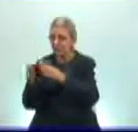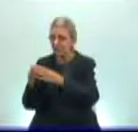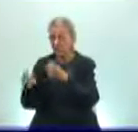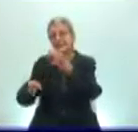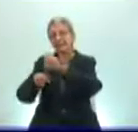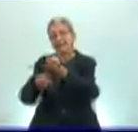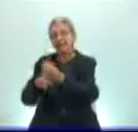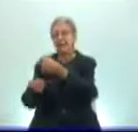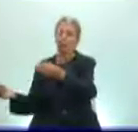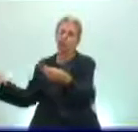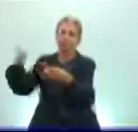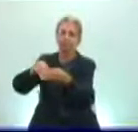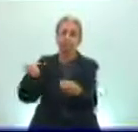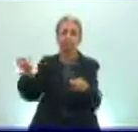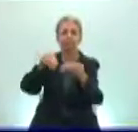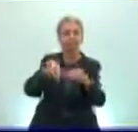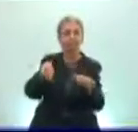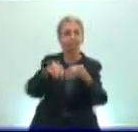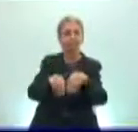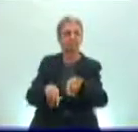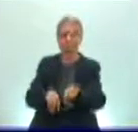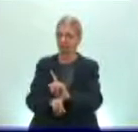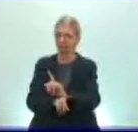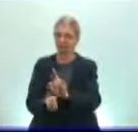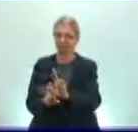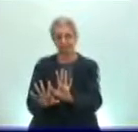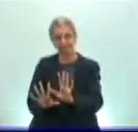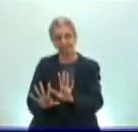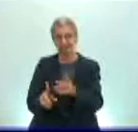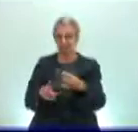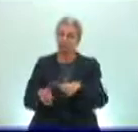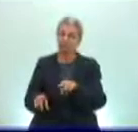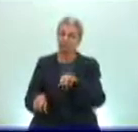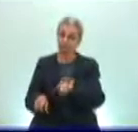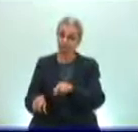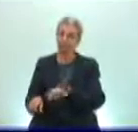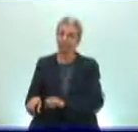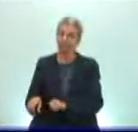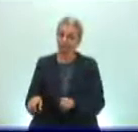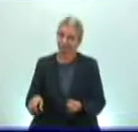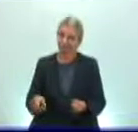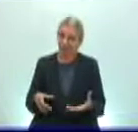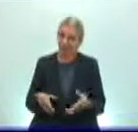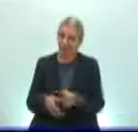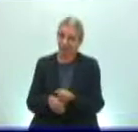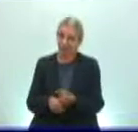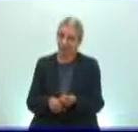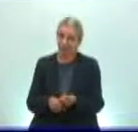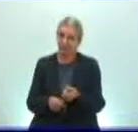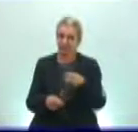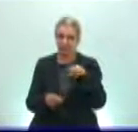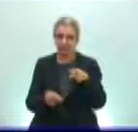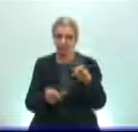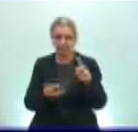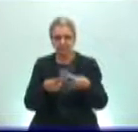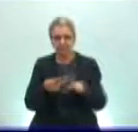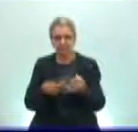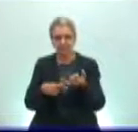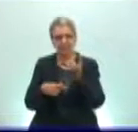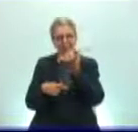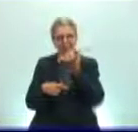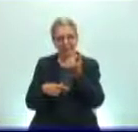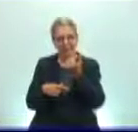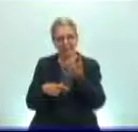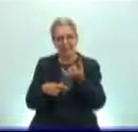la política leninista. También, como ustedes pueden observar en pantalla, se cometieron errores en la